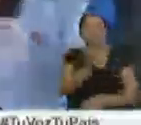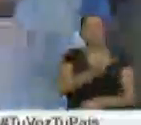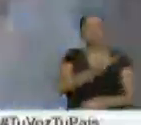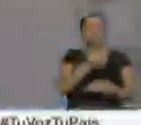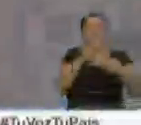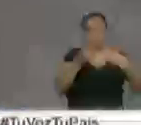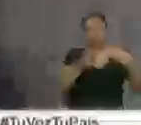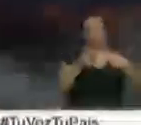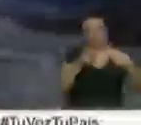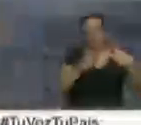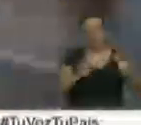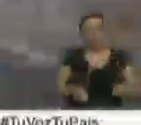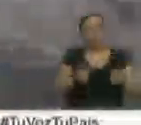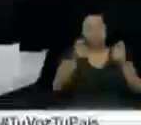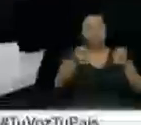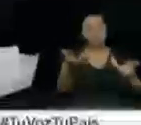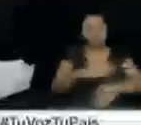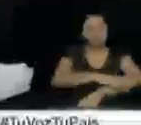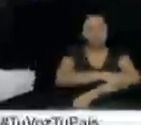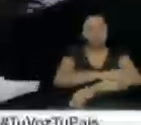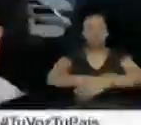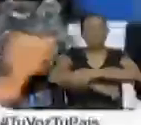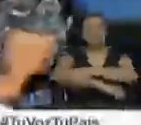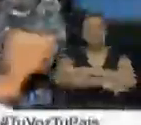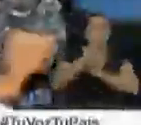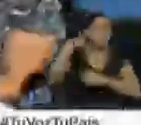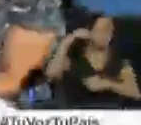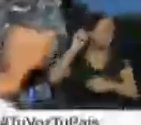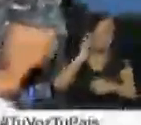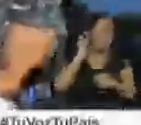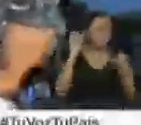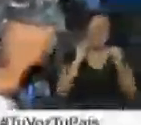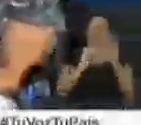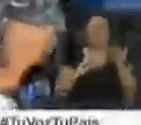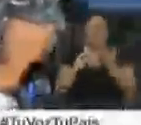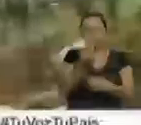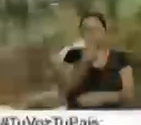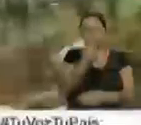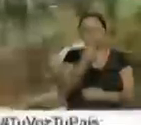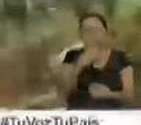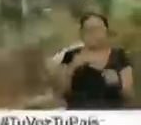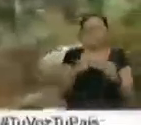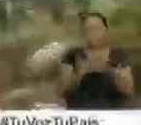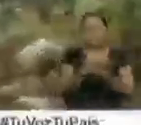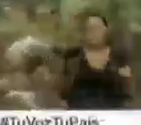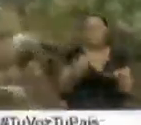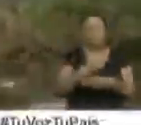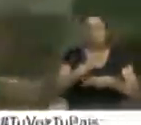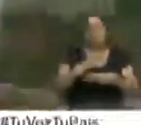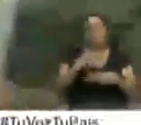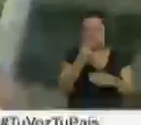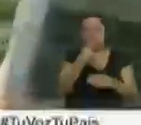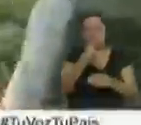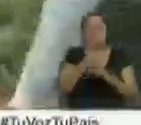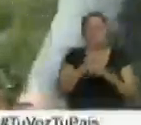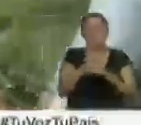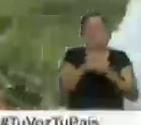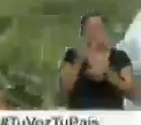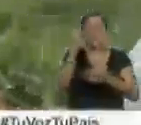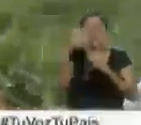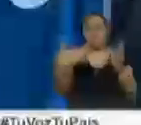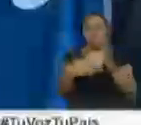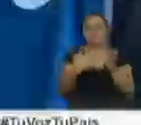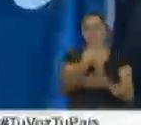Espejo para la entrega de ayudas técnicas como prótesis, órtesis, medicamentos e insumos médicos, beneficiando a